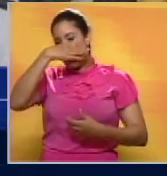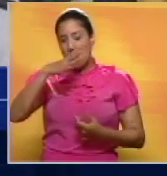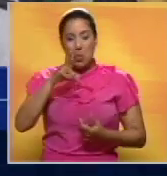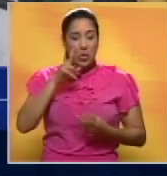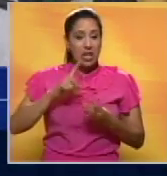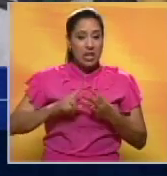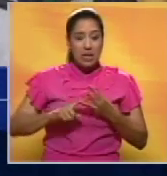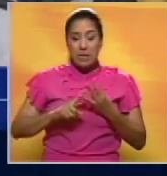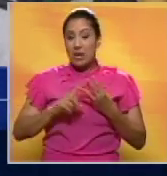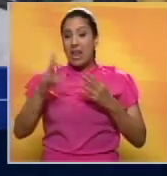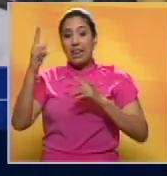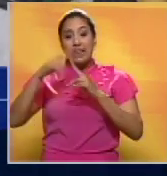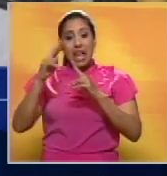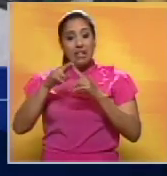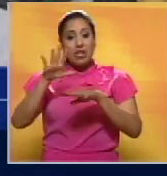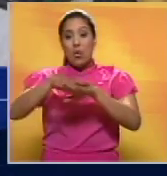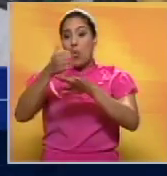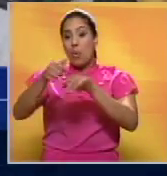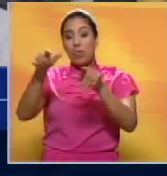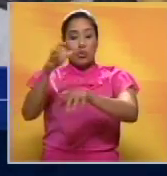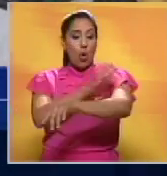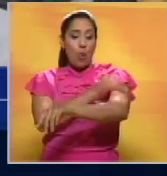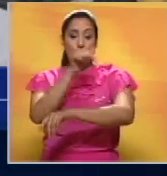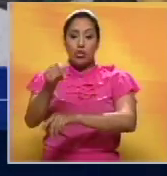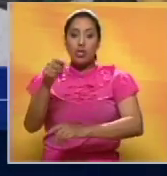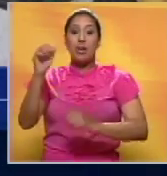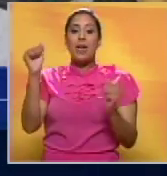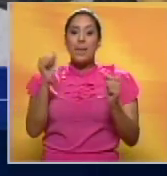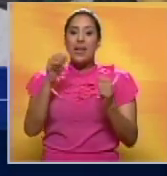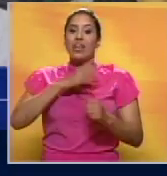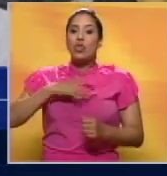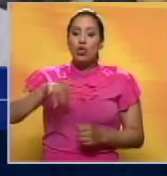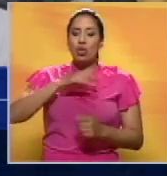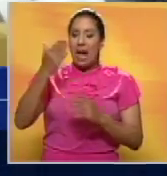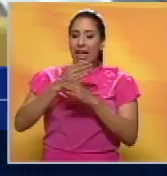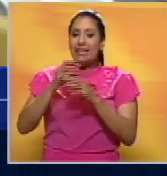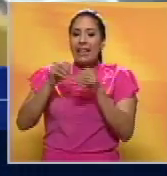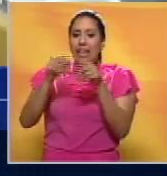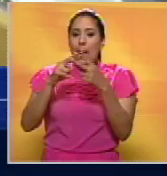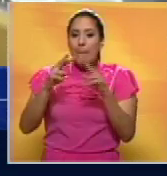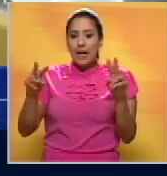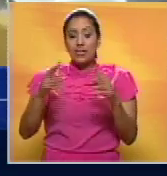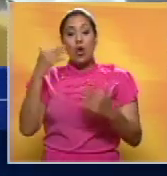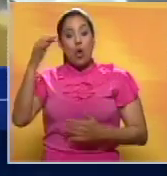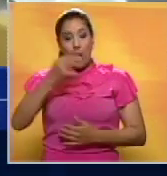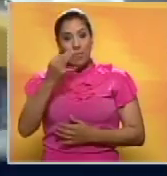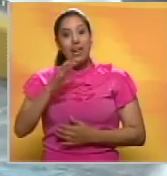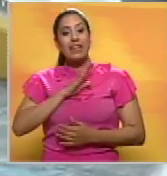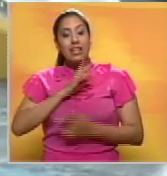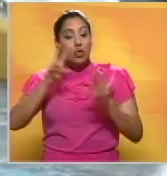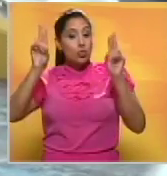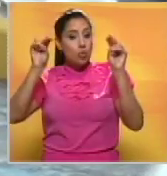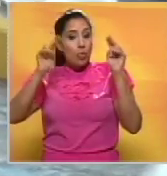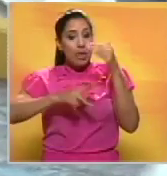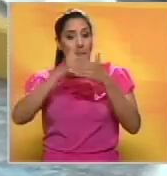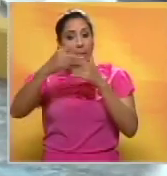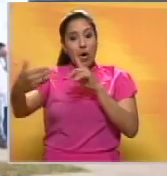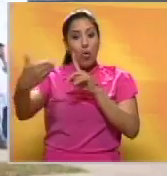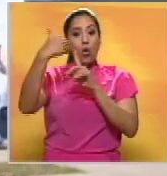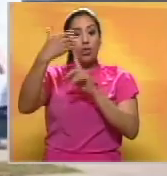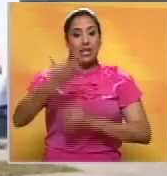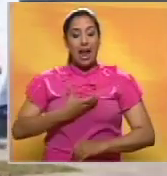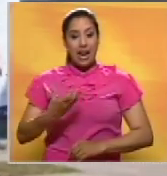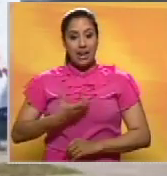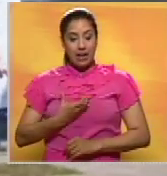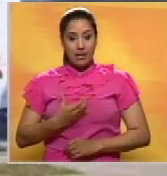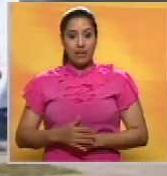terror en el Táchira andina, tierra de paz. Bielma Mora reveló un supuesto plan de ataque a la